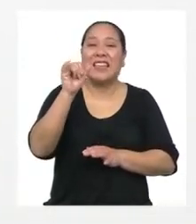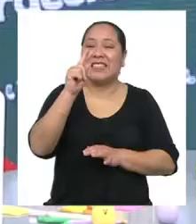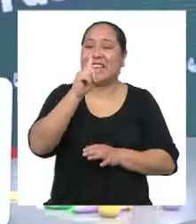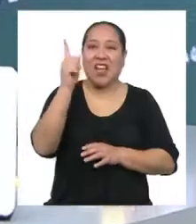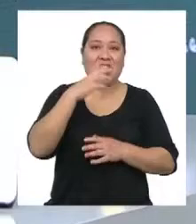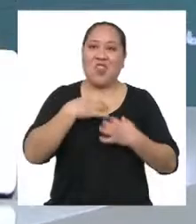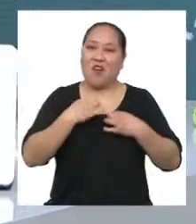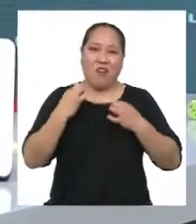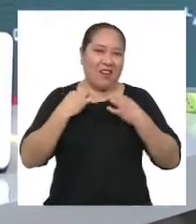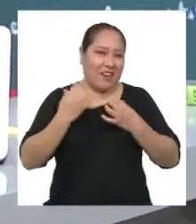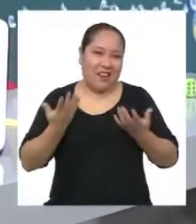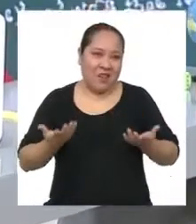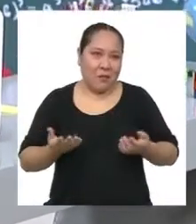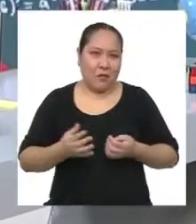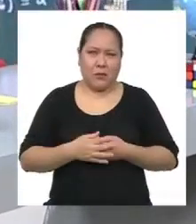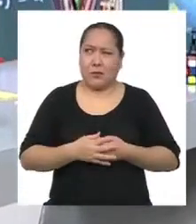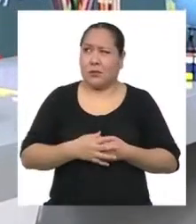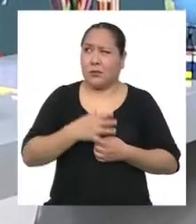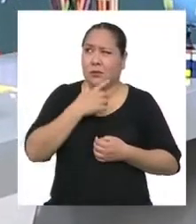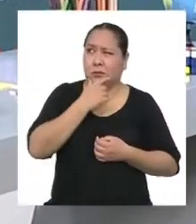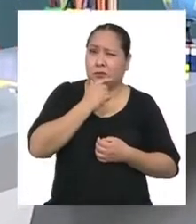cosas.